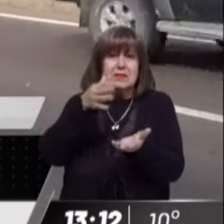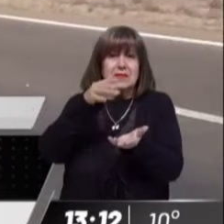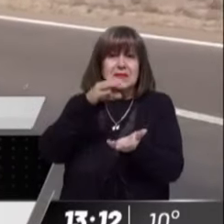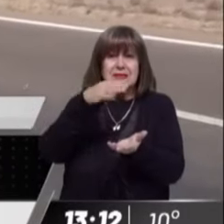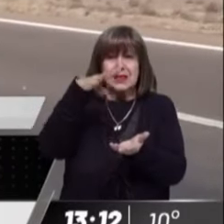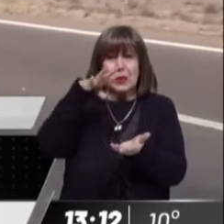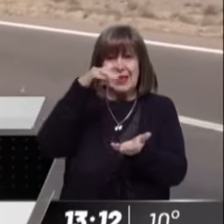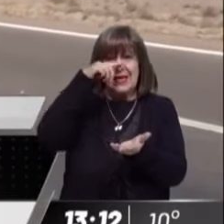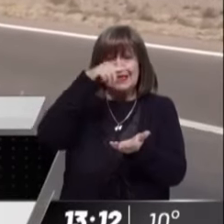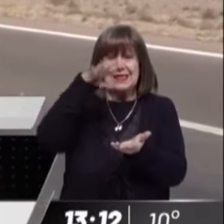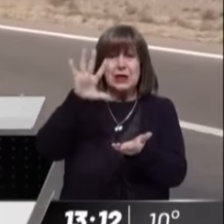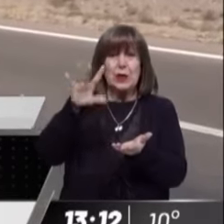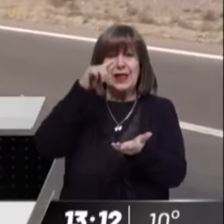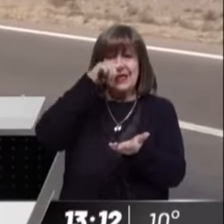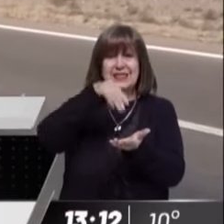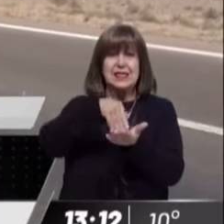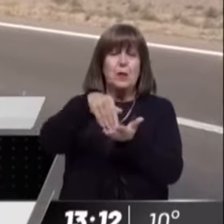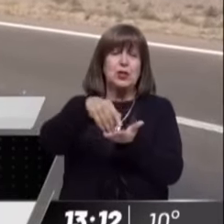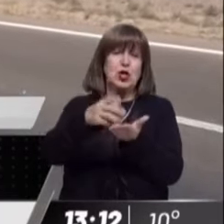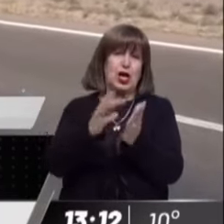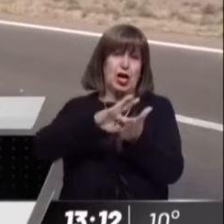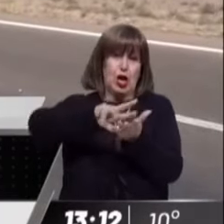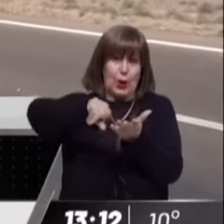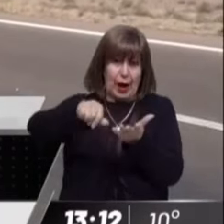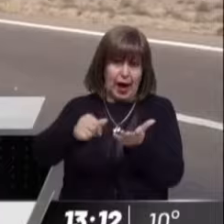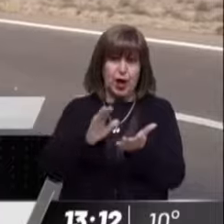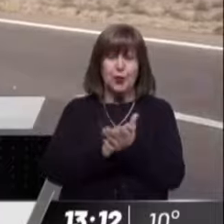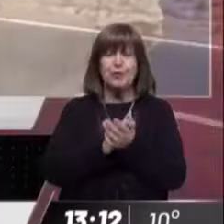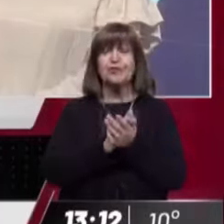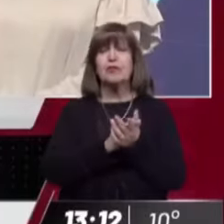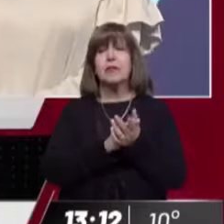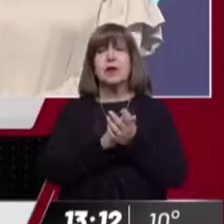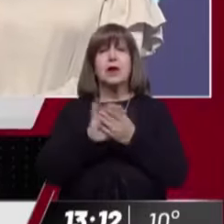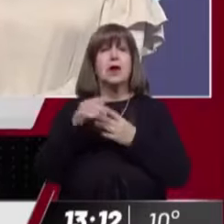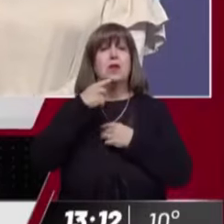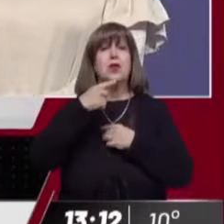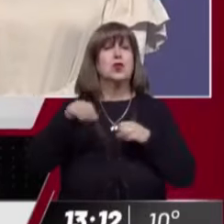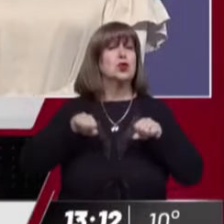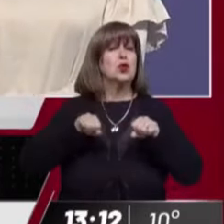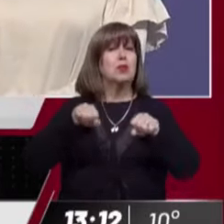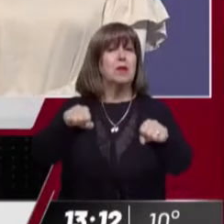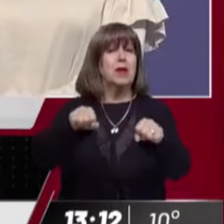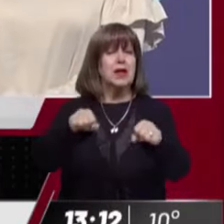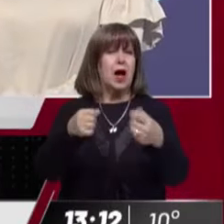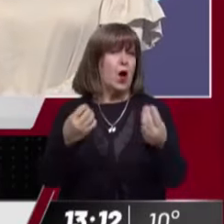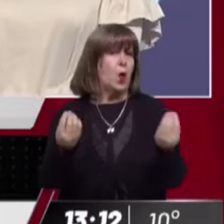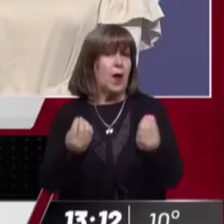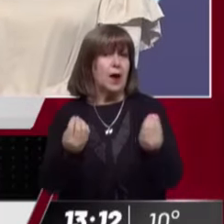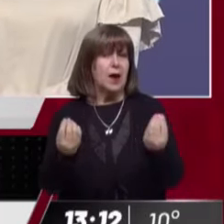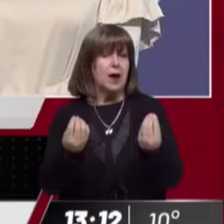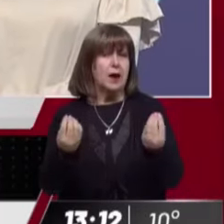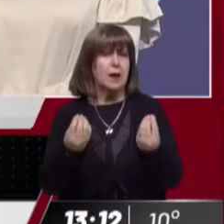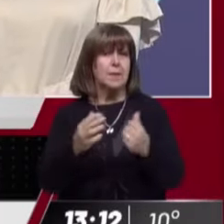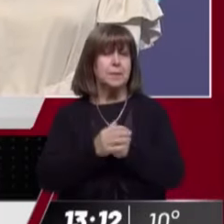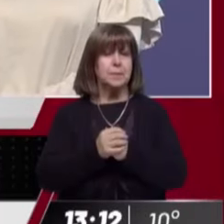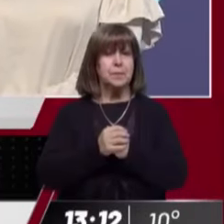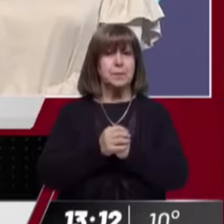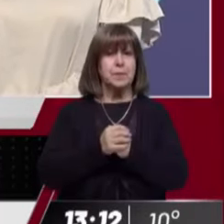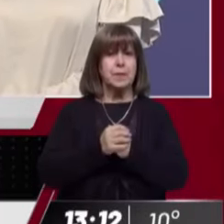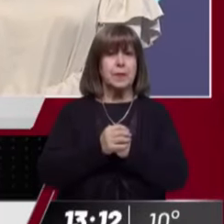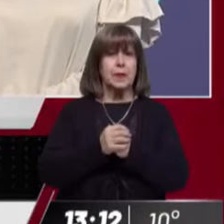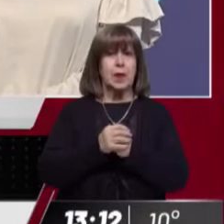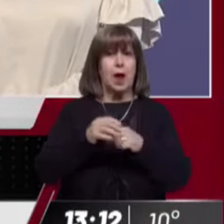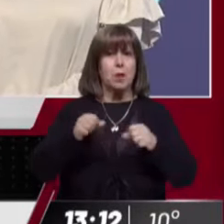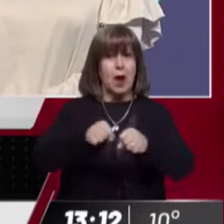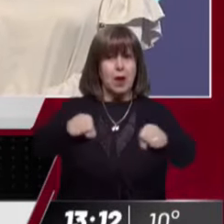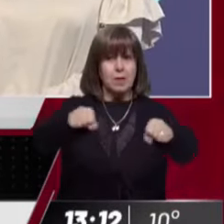lo que se estima que se habrían llevado los delincuentes. A ver, ¿qué dato podés aportar del supermercado? Es uno de los más importantes que hay en la zona este ahora.